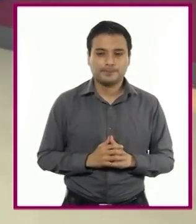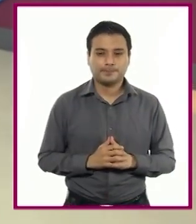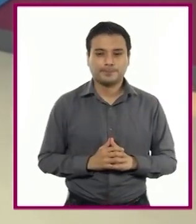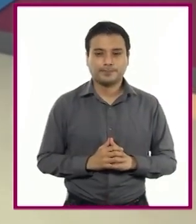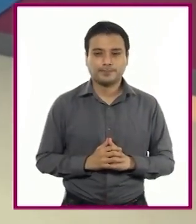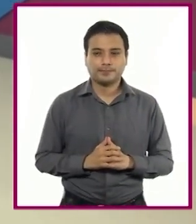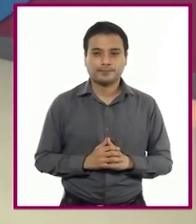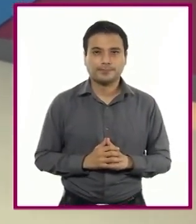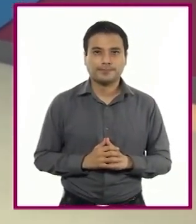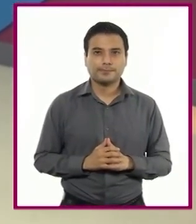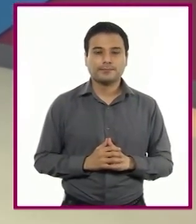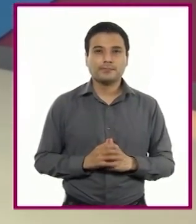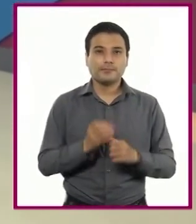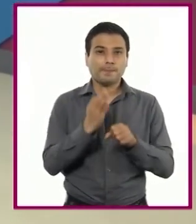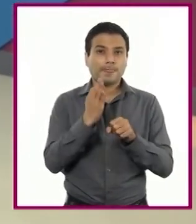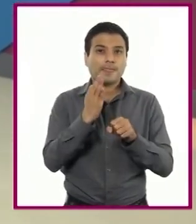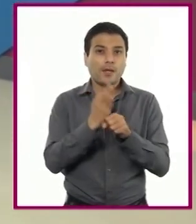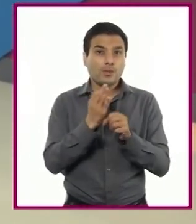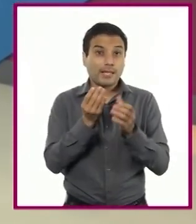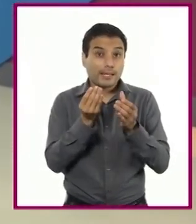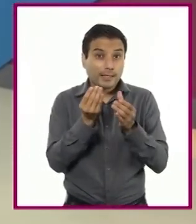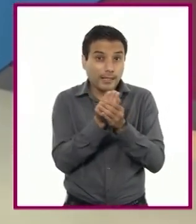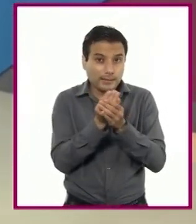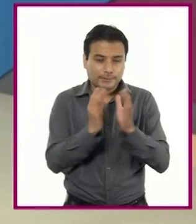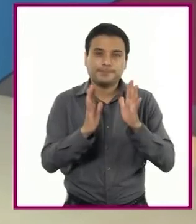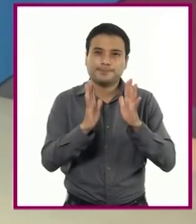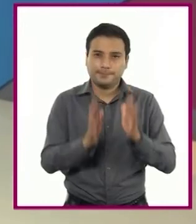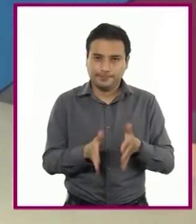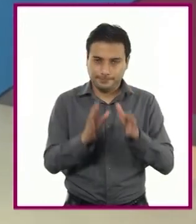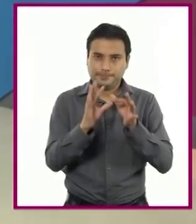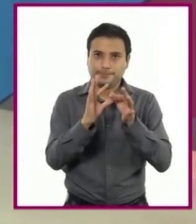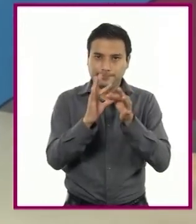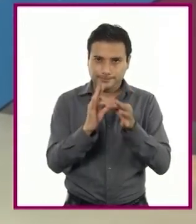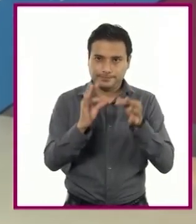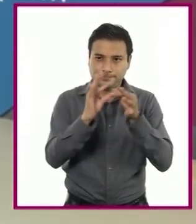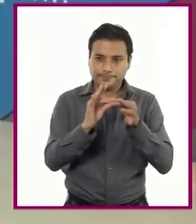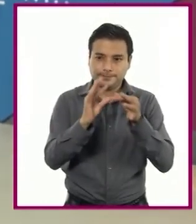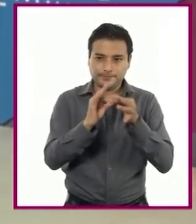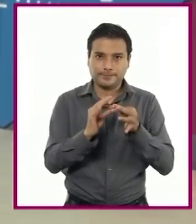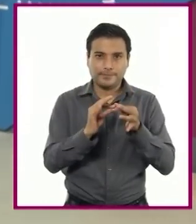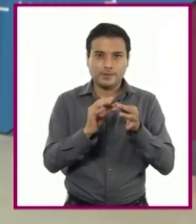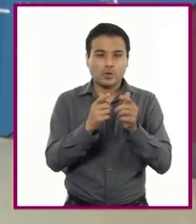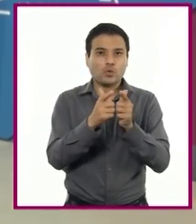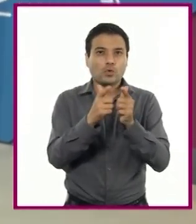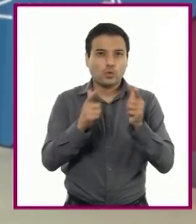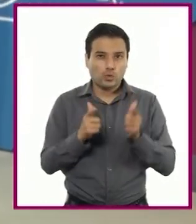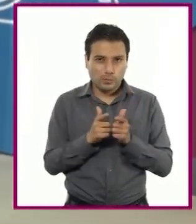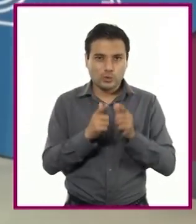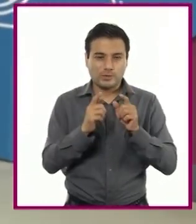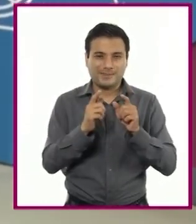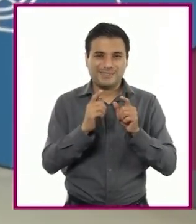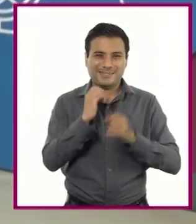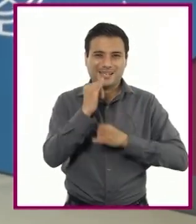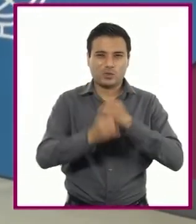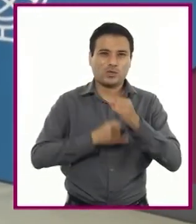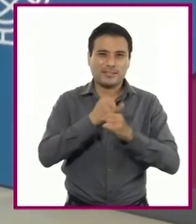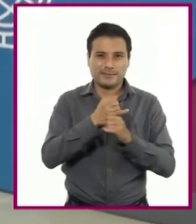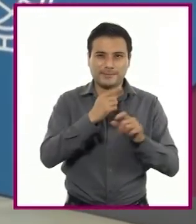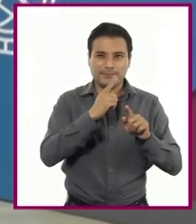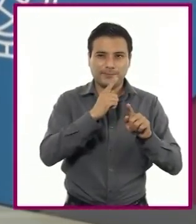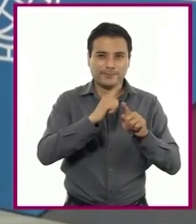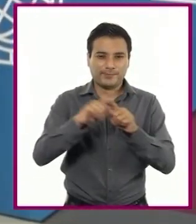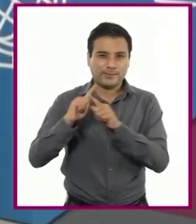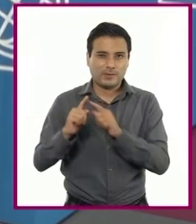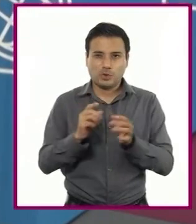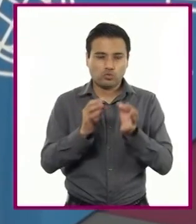En esta sesión conocieron los antecedentes y las tareas de diversos organismos internacionales que se crearon